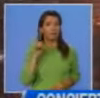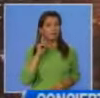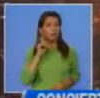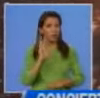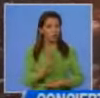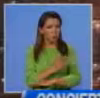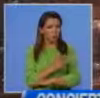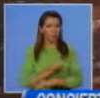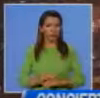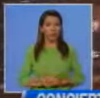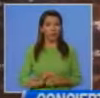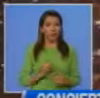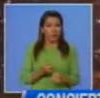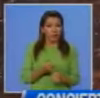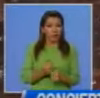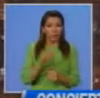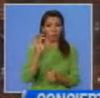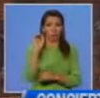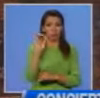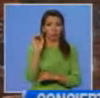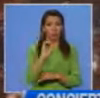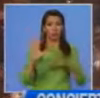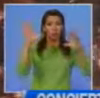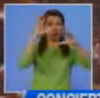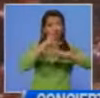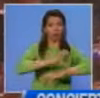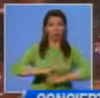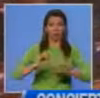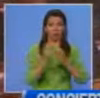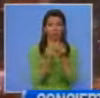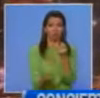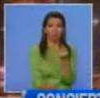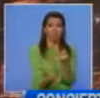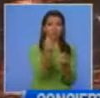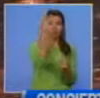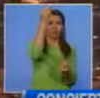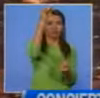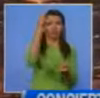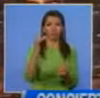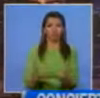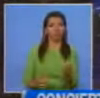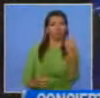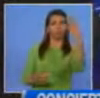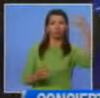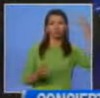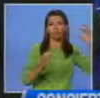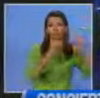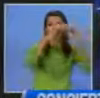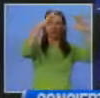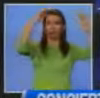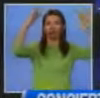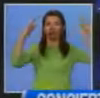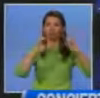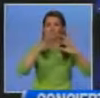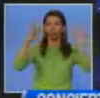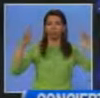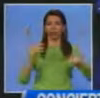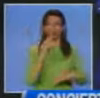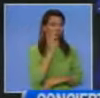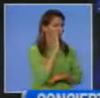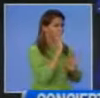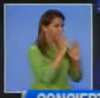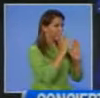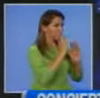En la víspera del 9 de octubre, el cielo de Guayaquil se encendió con una fiesta de fuego y luces. La noche se volvió un carnaval de